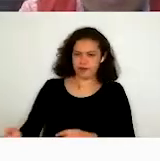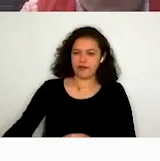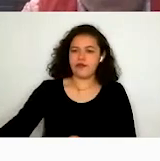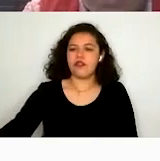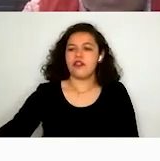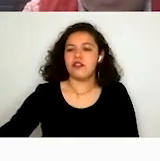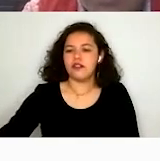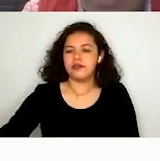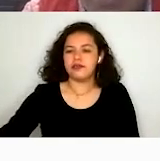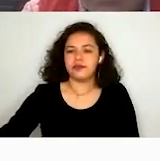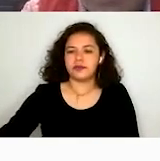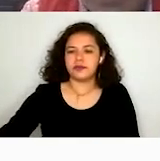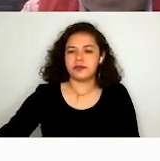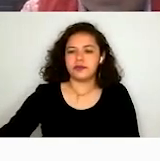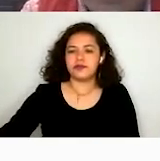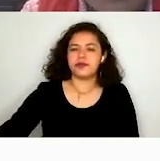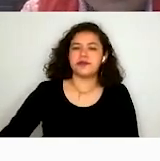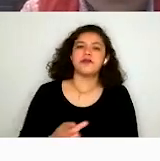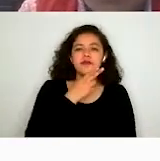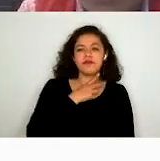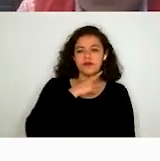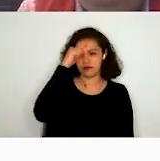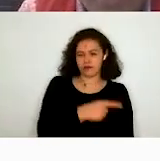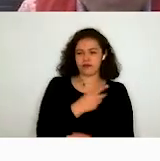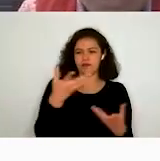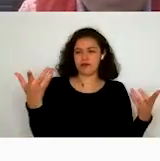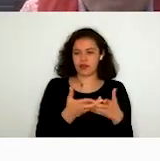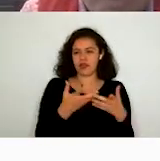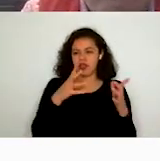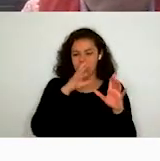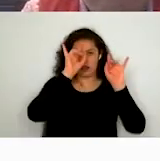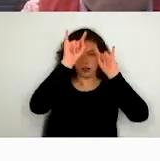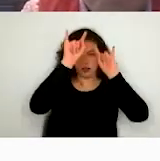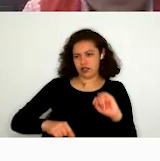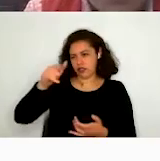Implementar, colocar y mantener en buen estado la señalización del inmueble o establecimiento.